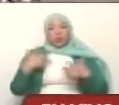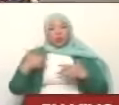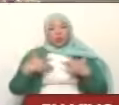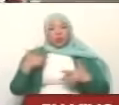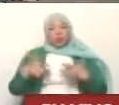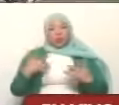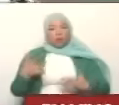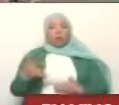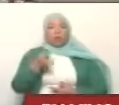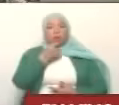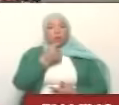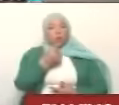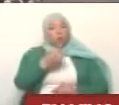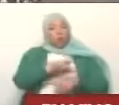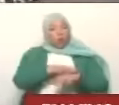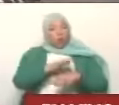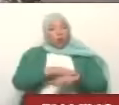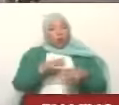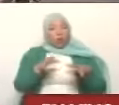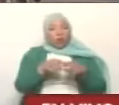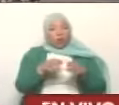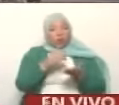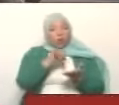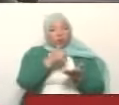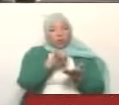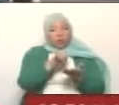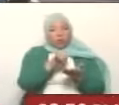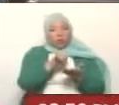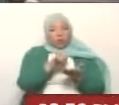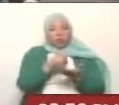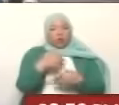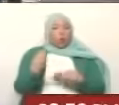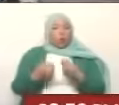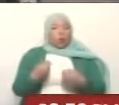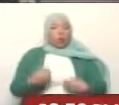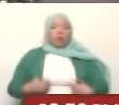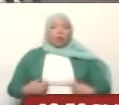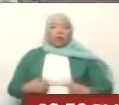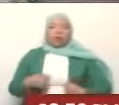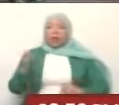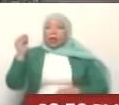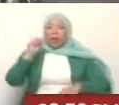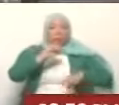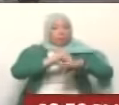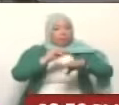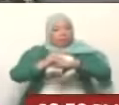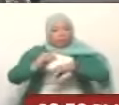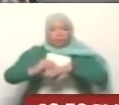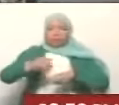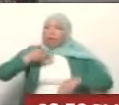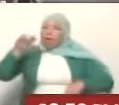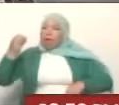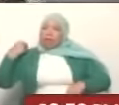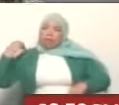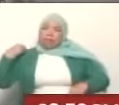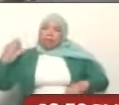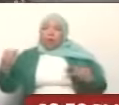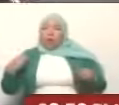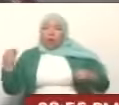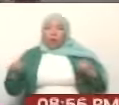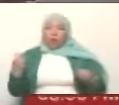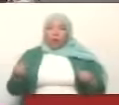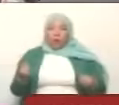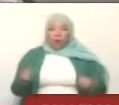estuvo? ¿Cómo la convocaron? ¿Por grupos de WhatsApp, boca oreja, pegando gritos? ¿Cómo hicieron? Presidente,